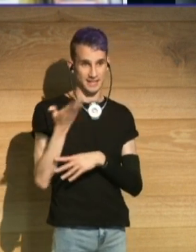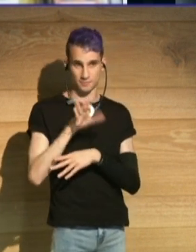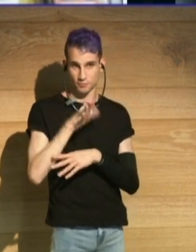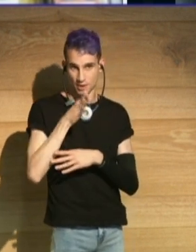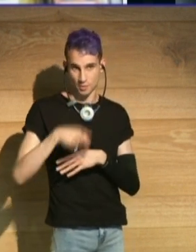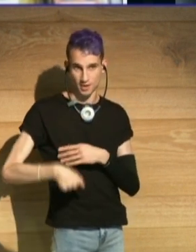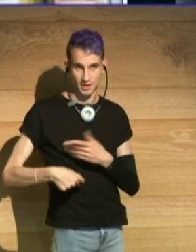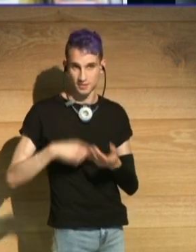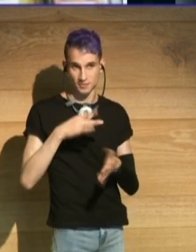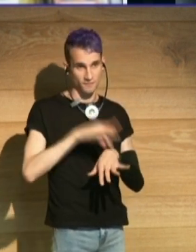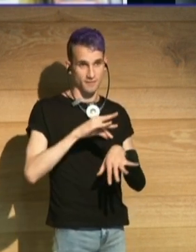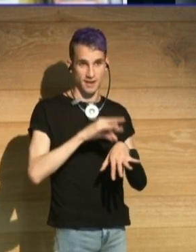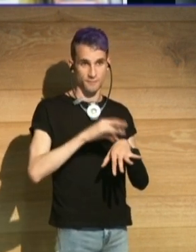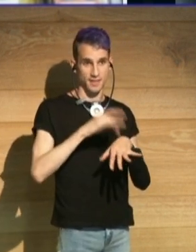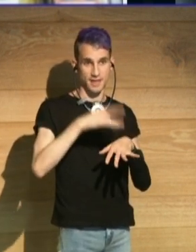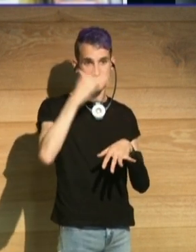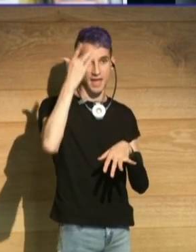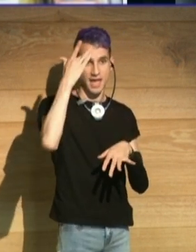origen psicosomático.